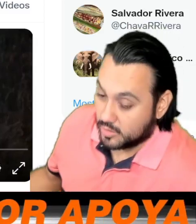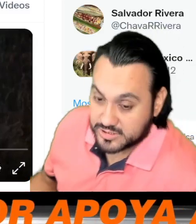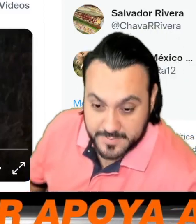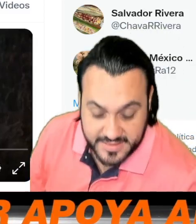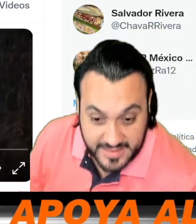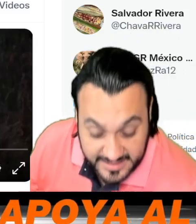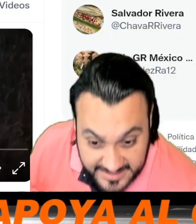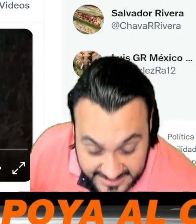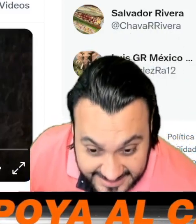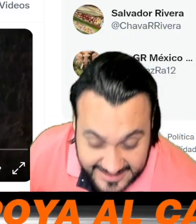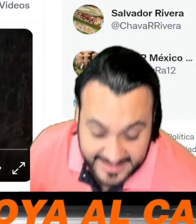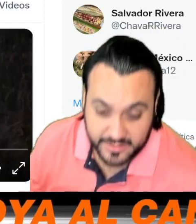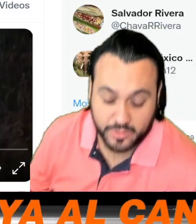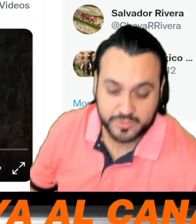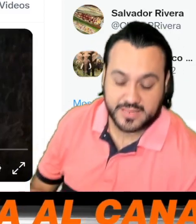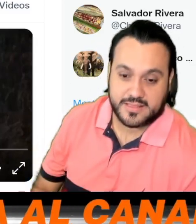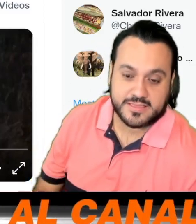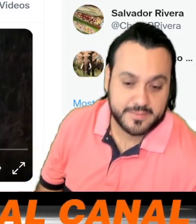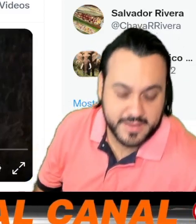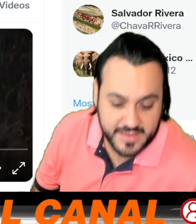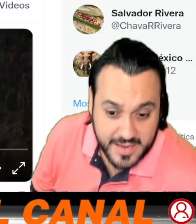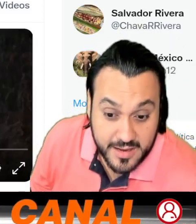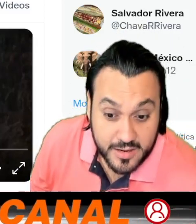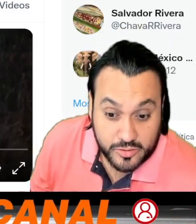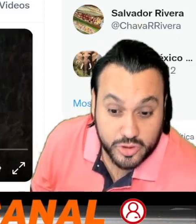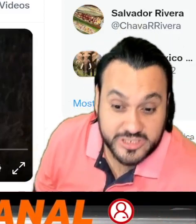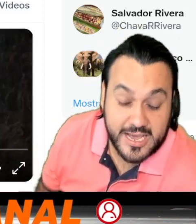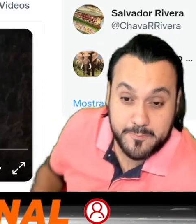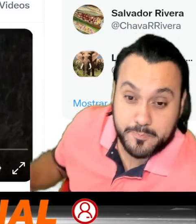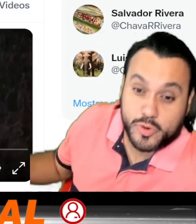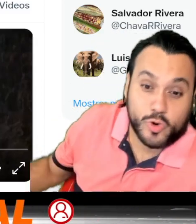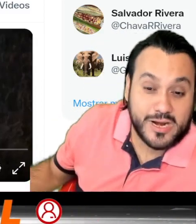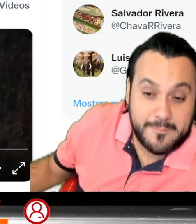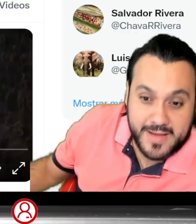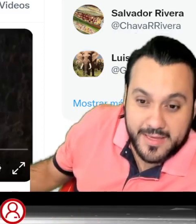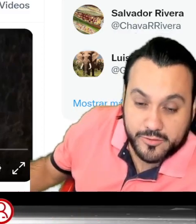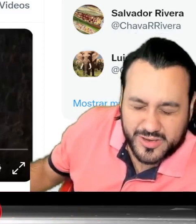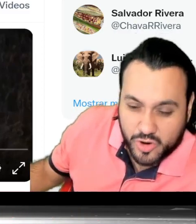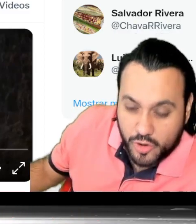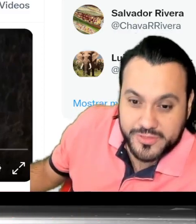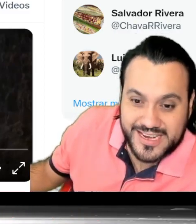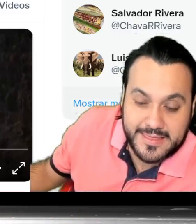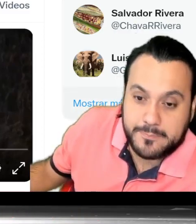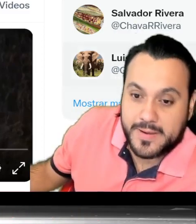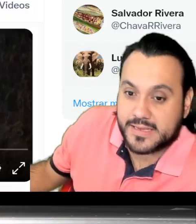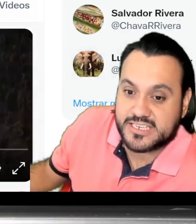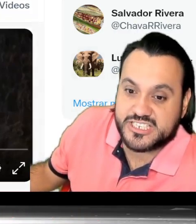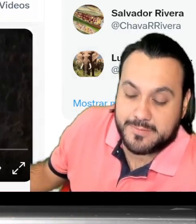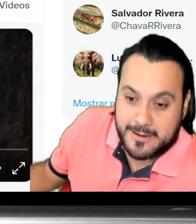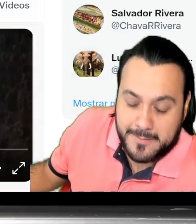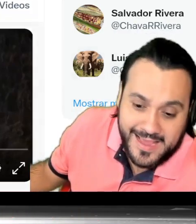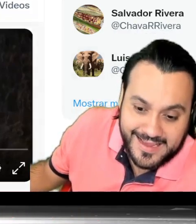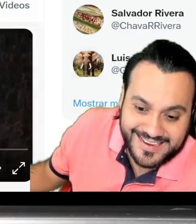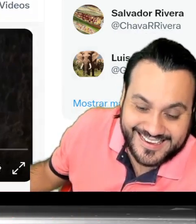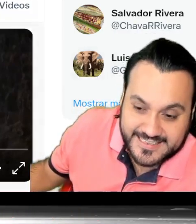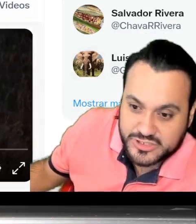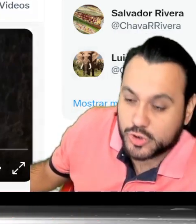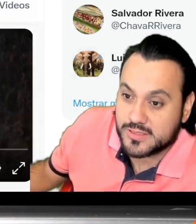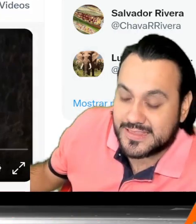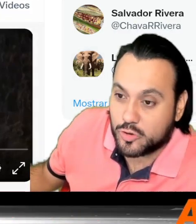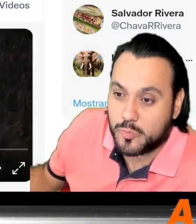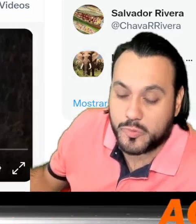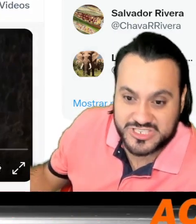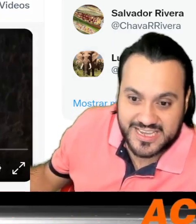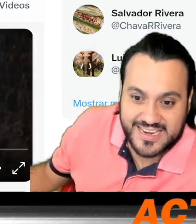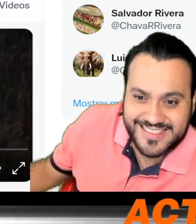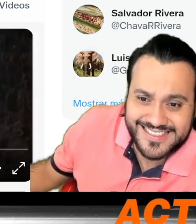los ambientalistas que están en contra del tren maya no se han proclamado en contra del parque xibalbá creación